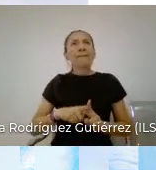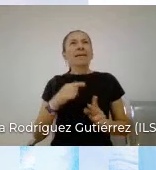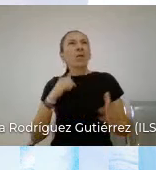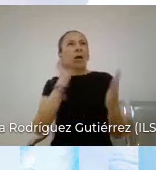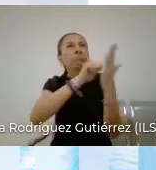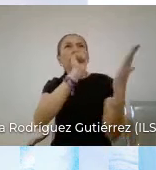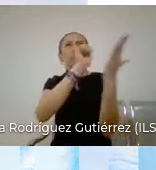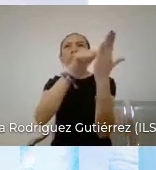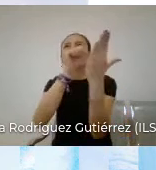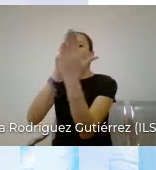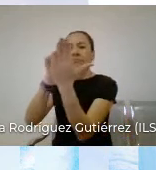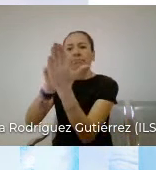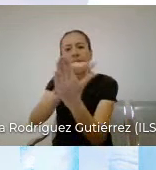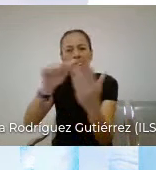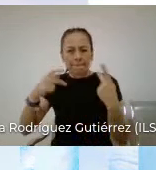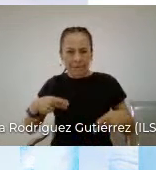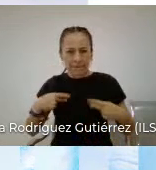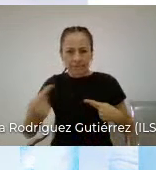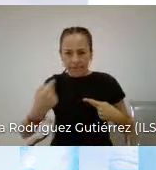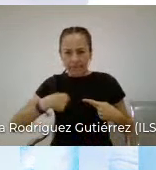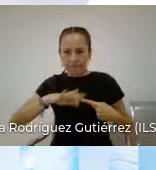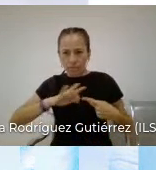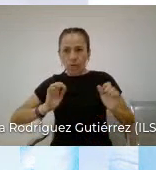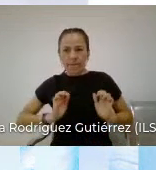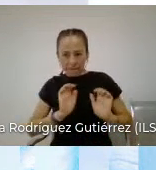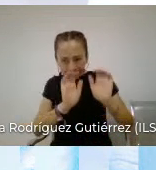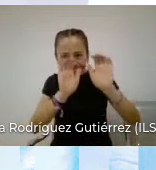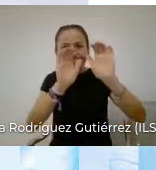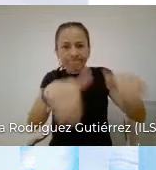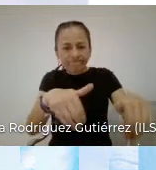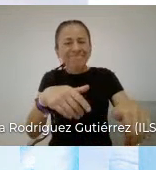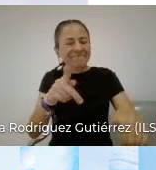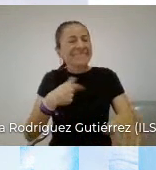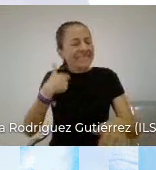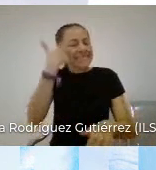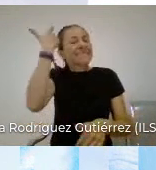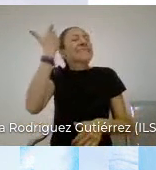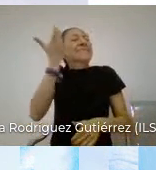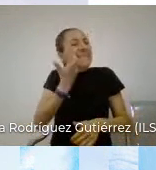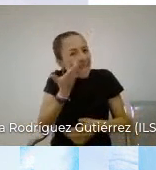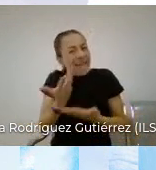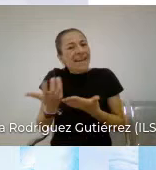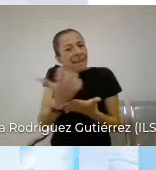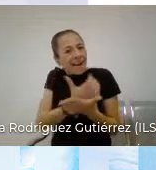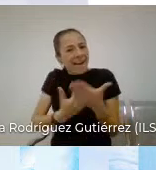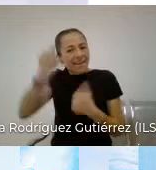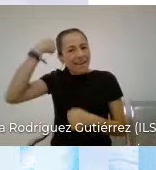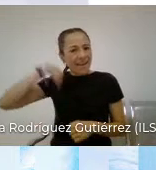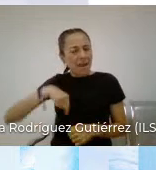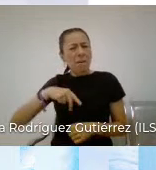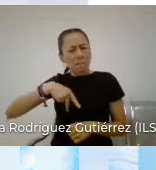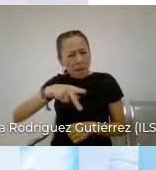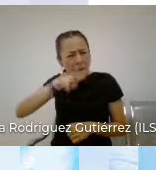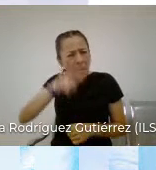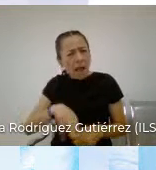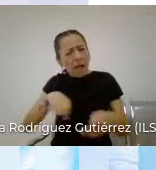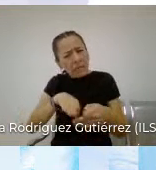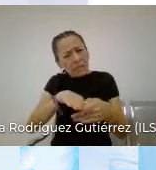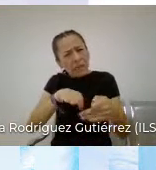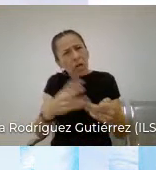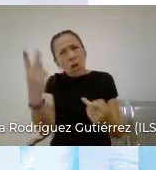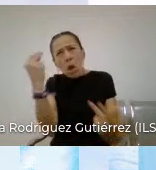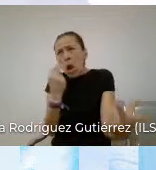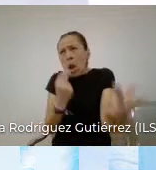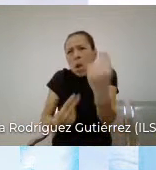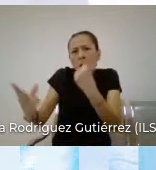se presenta, tiene todas las ganas, pero una y otra vez recibe rechazos, empleadores que piensan que